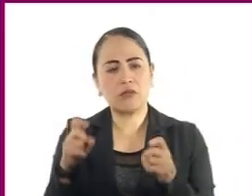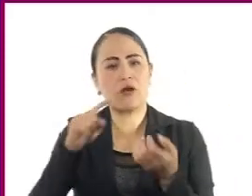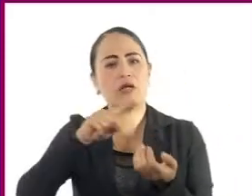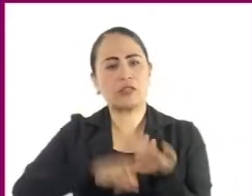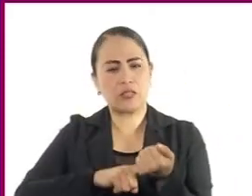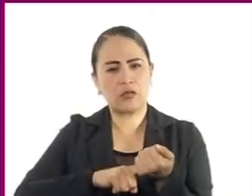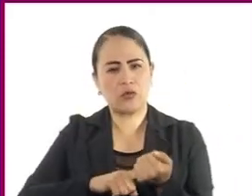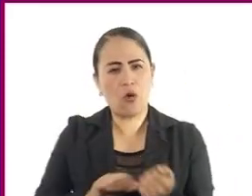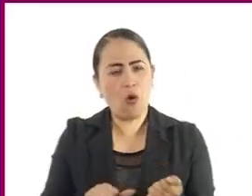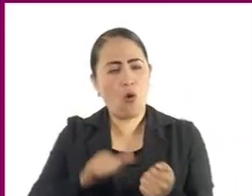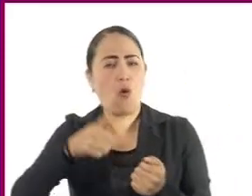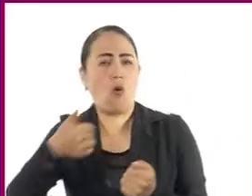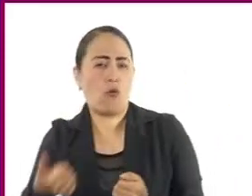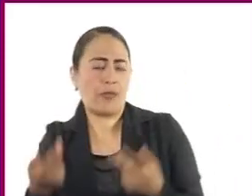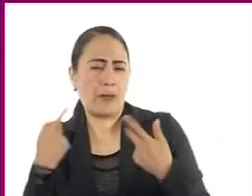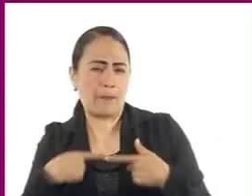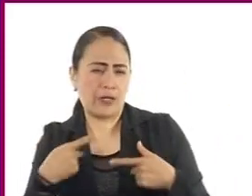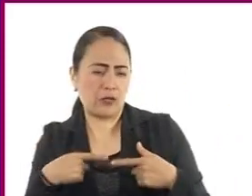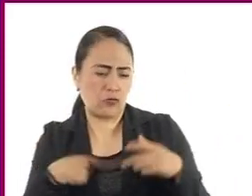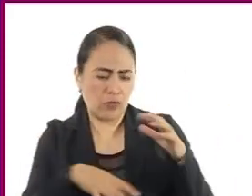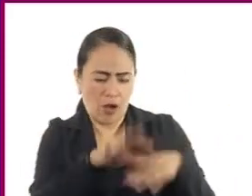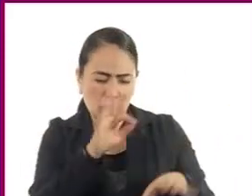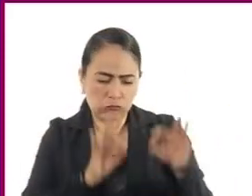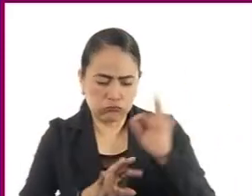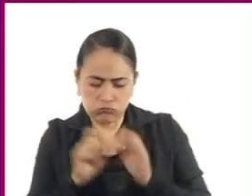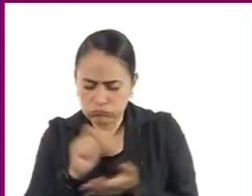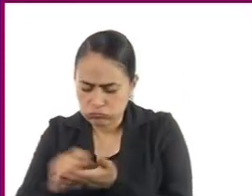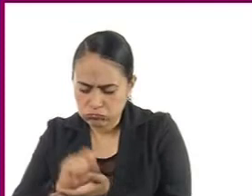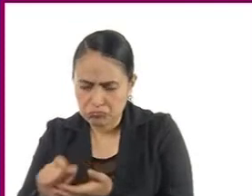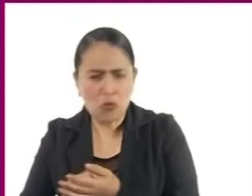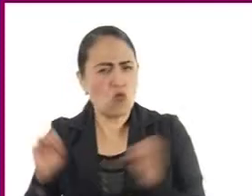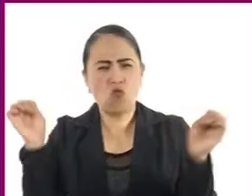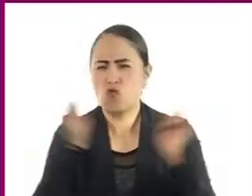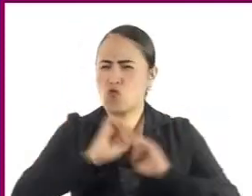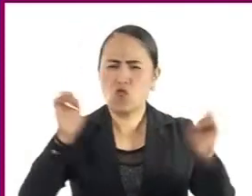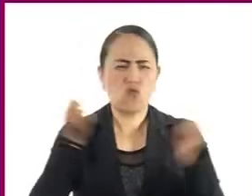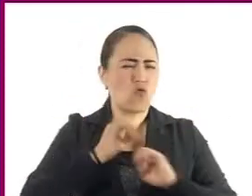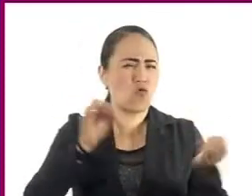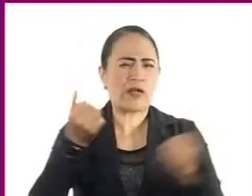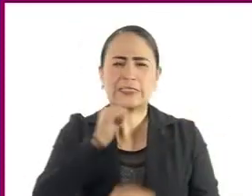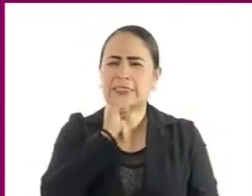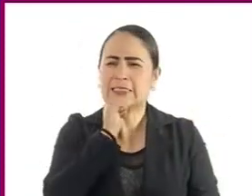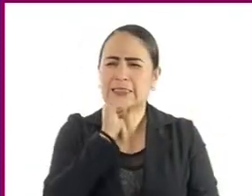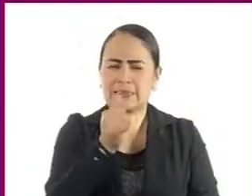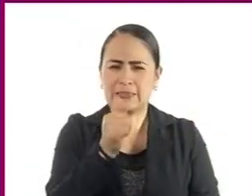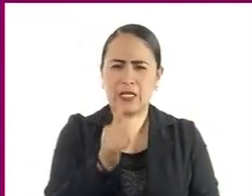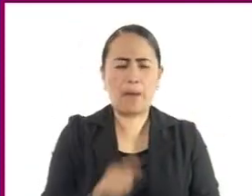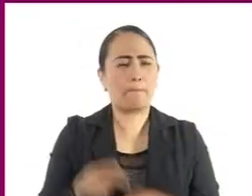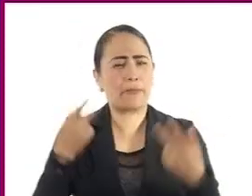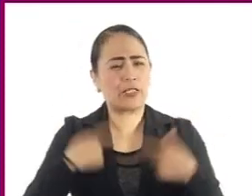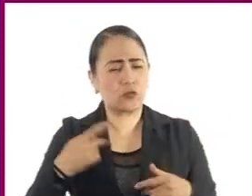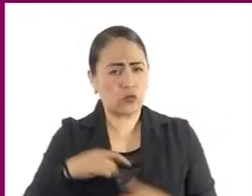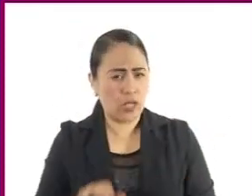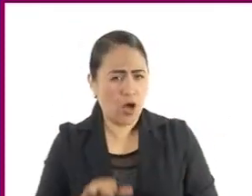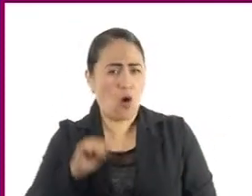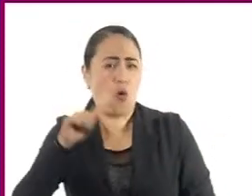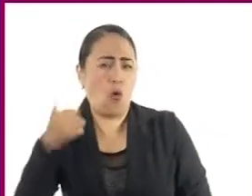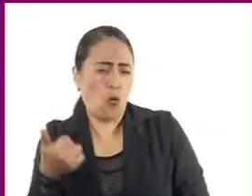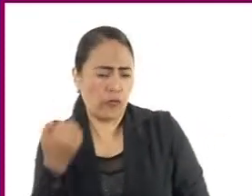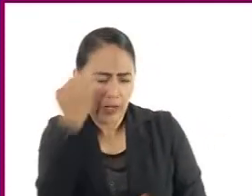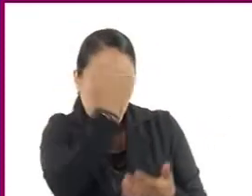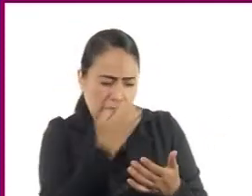nunca tratado. La información se ha mantenido intacta, es decir, no ha sido interpretada o analizada por